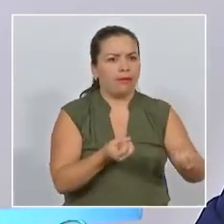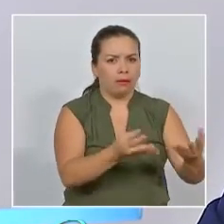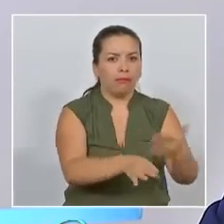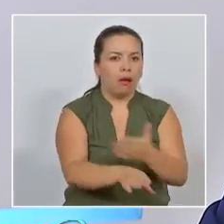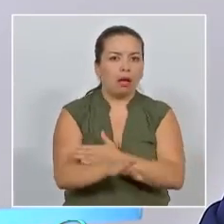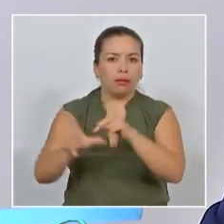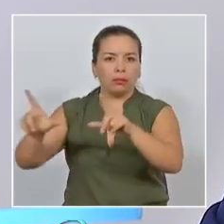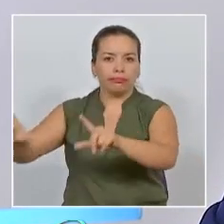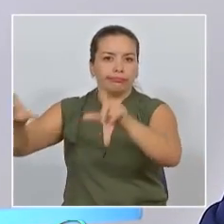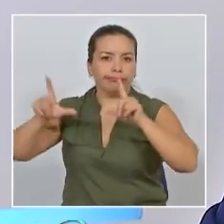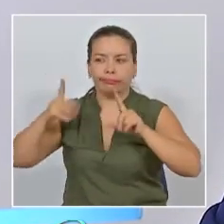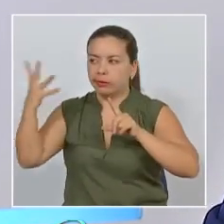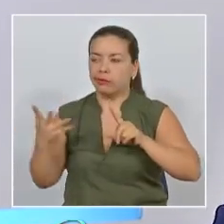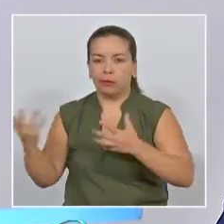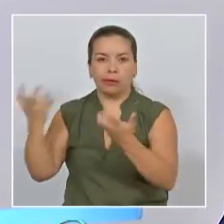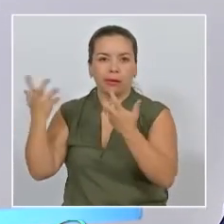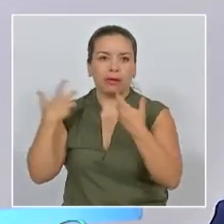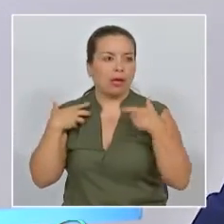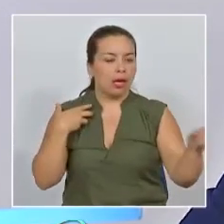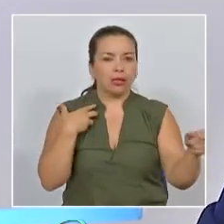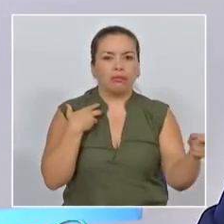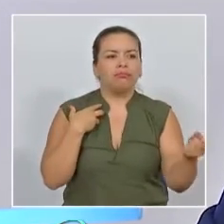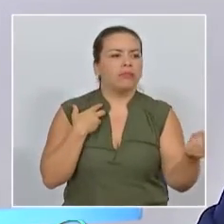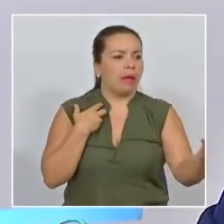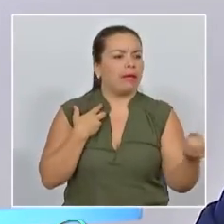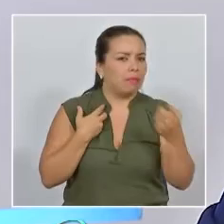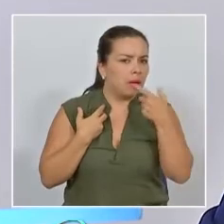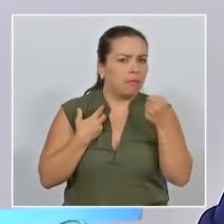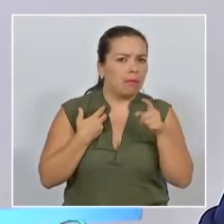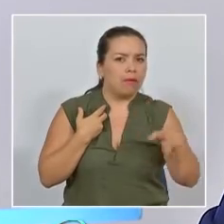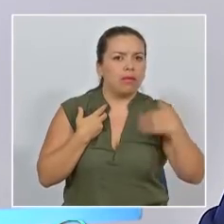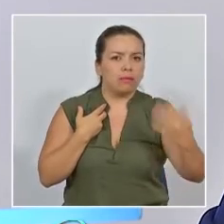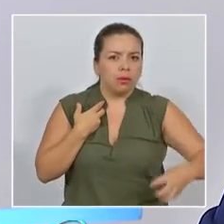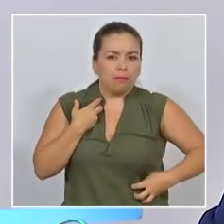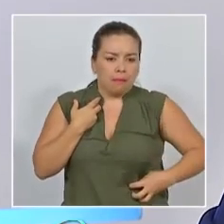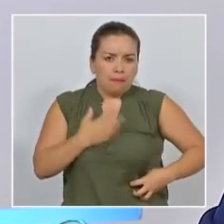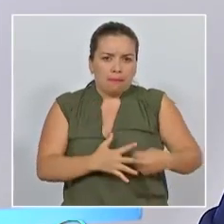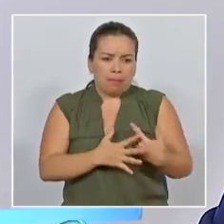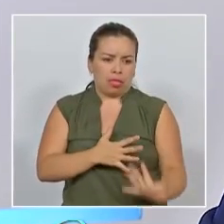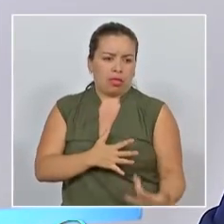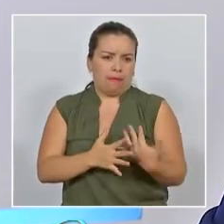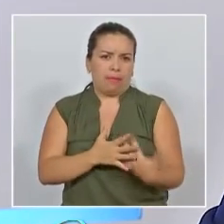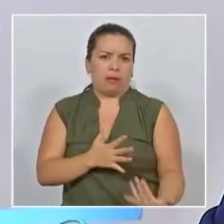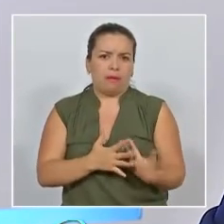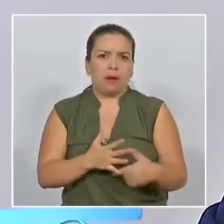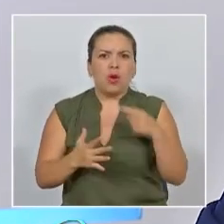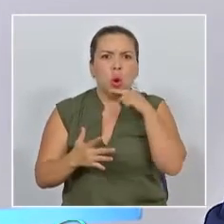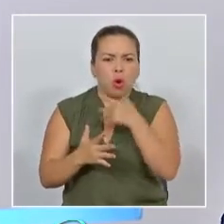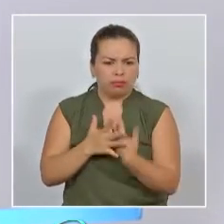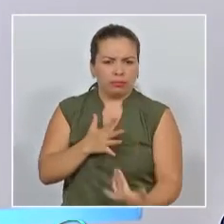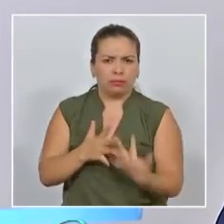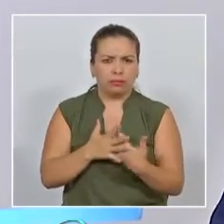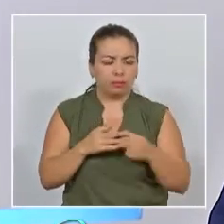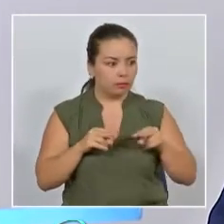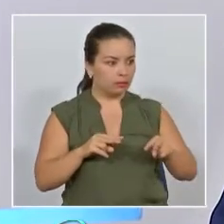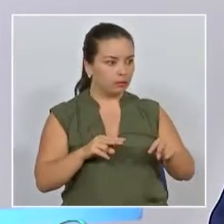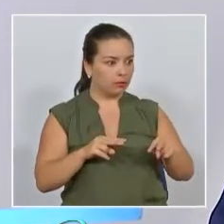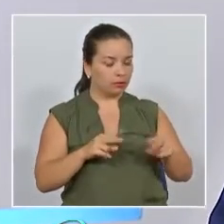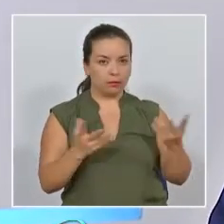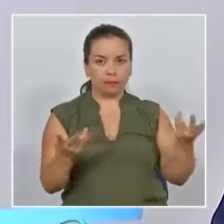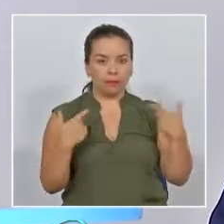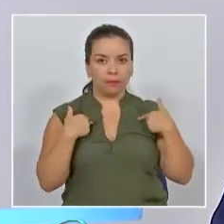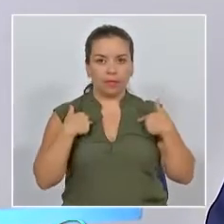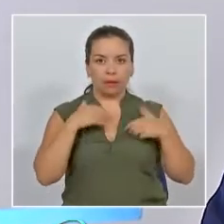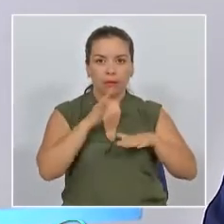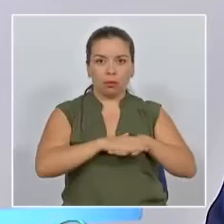estudiado en la carrera, y la mamá le hizo un sangrado digestivo de esos medicamentos, medicamentoso. Entonces ella decía, pero ¿cómo así que yo le